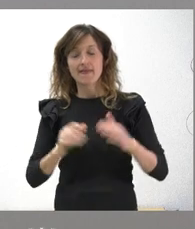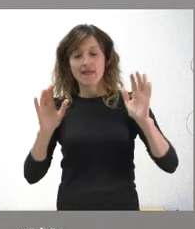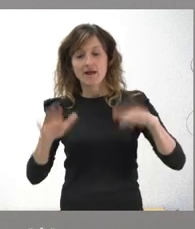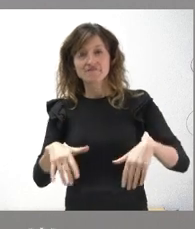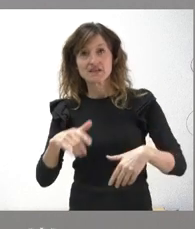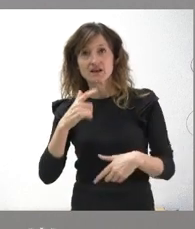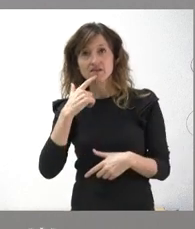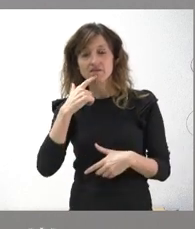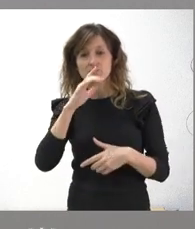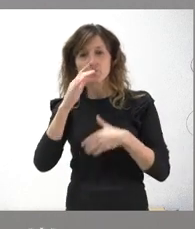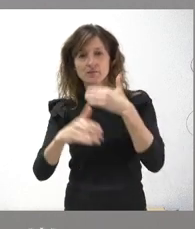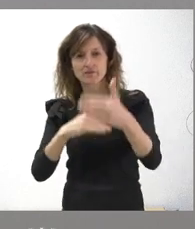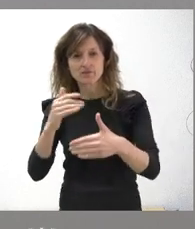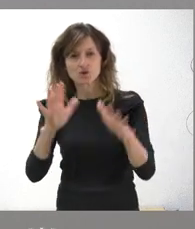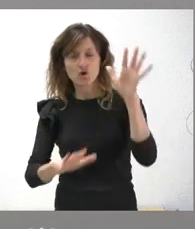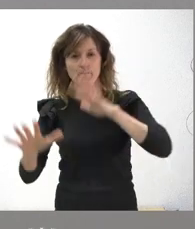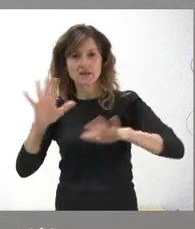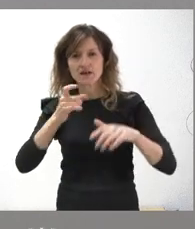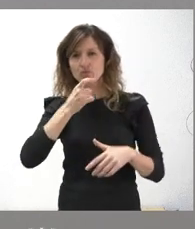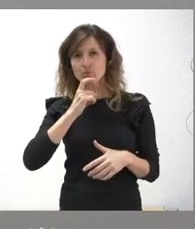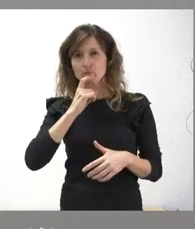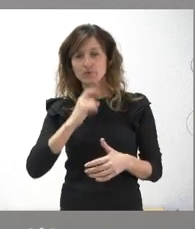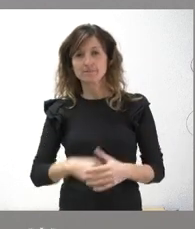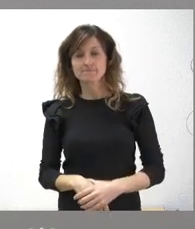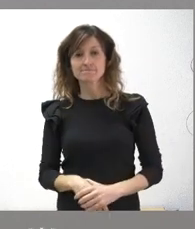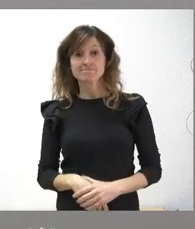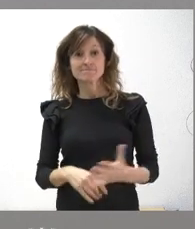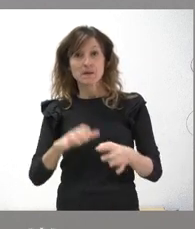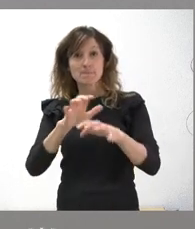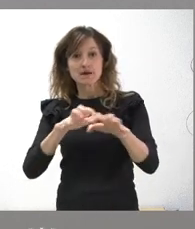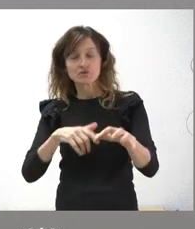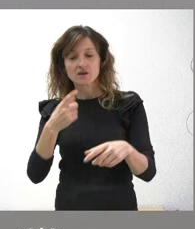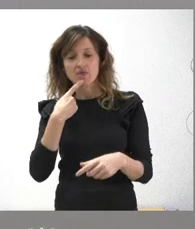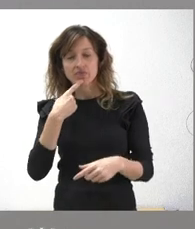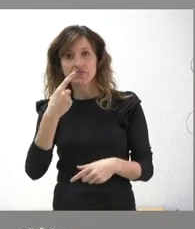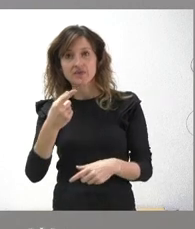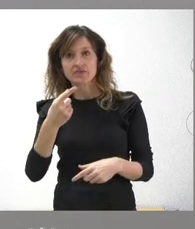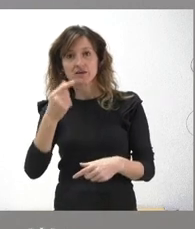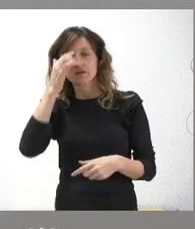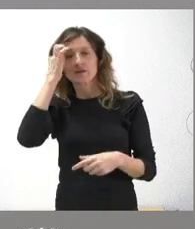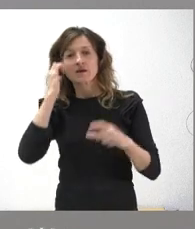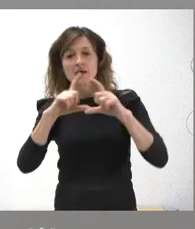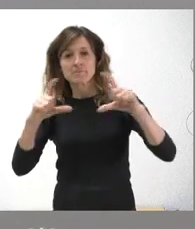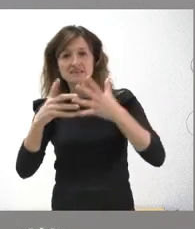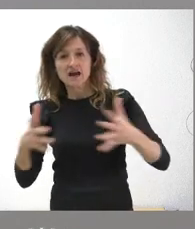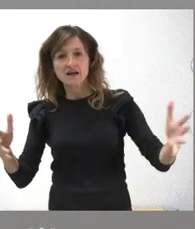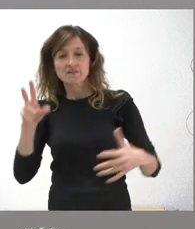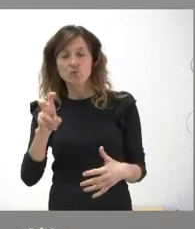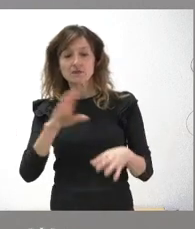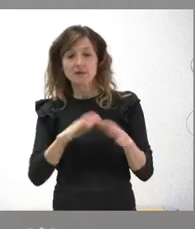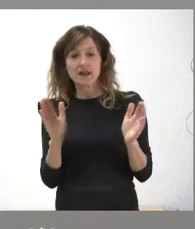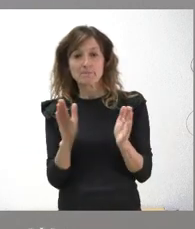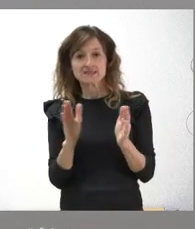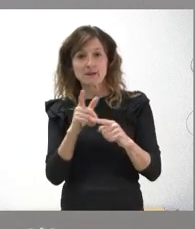llegue porque el procedimiento es muy complicado y muy difícil y hay muchas de ellas que nos dicen Es que esto para las grandes empresas puede ser útil pero para las